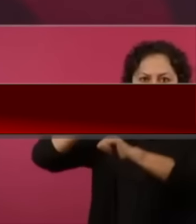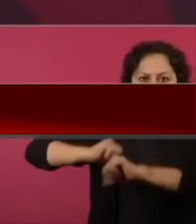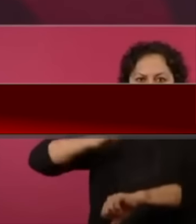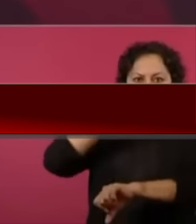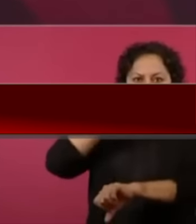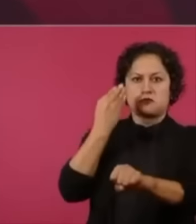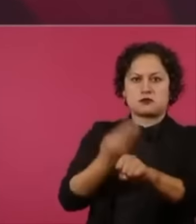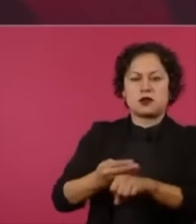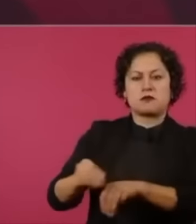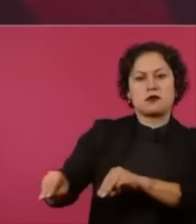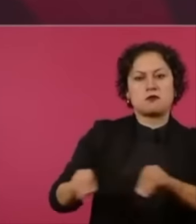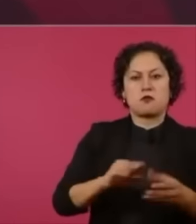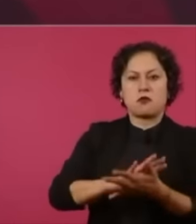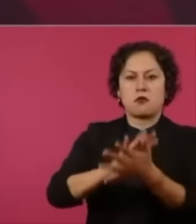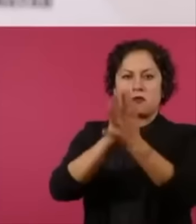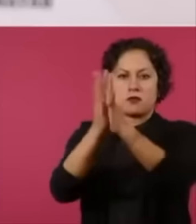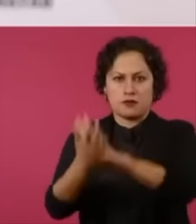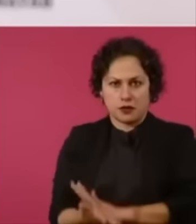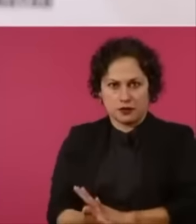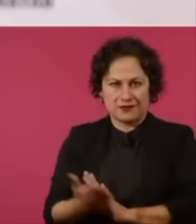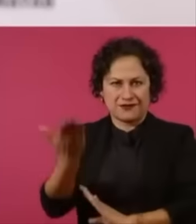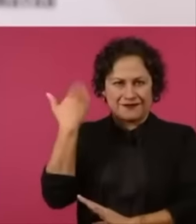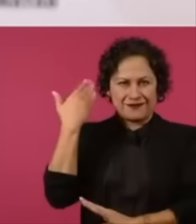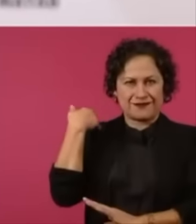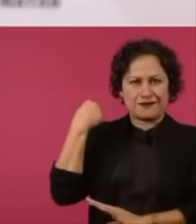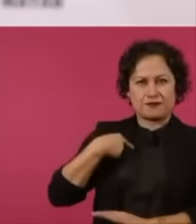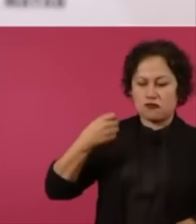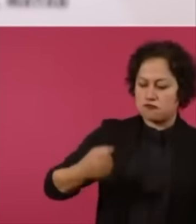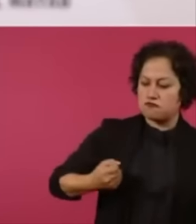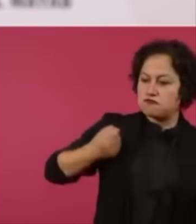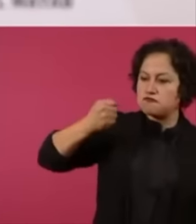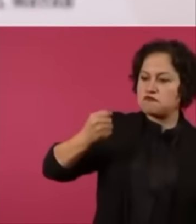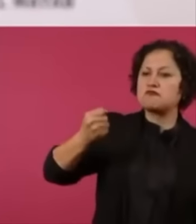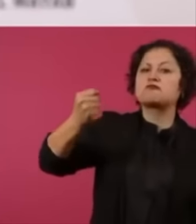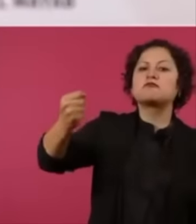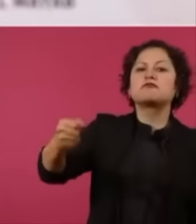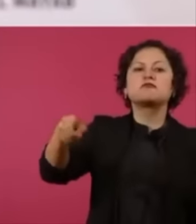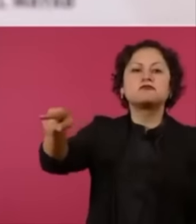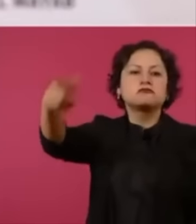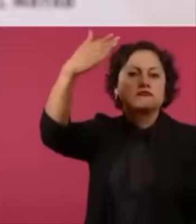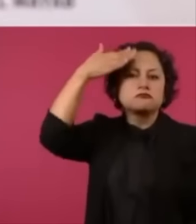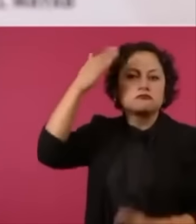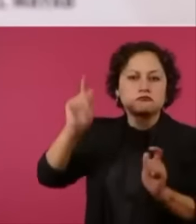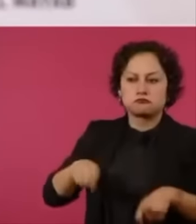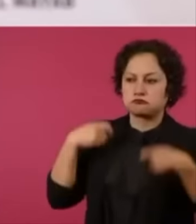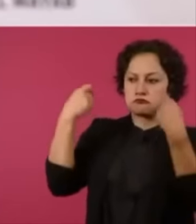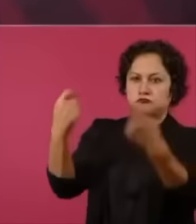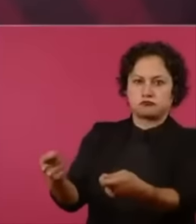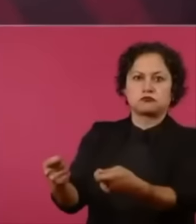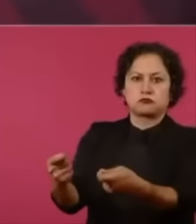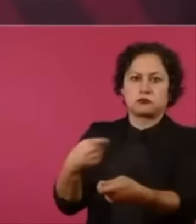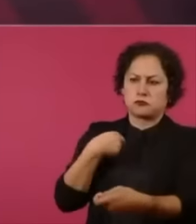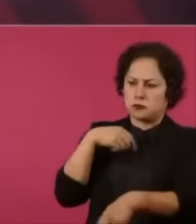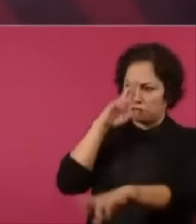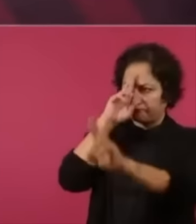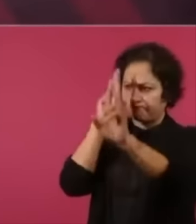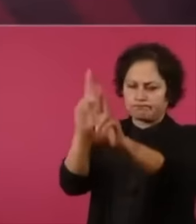movimiento el bastón de mando. Y la respeto mucho. Y